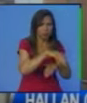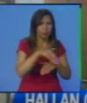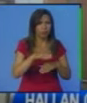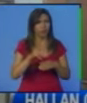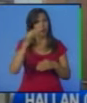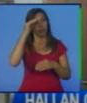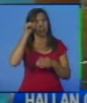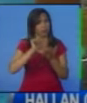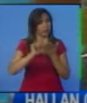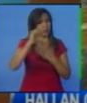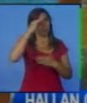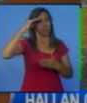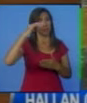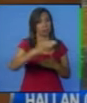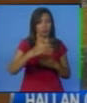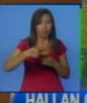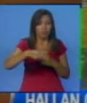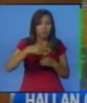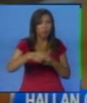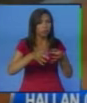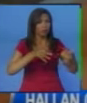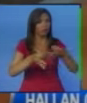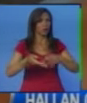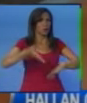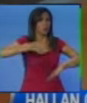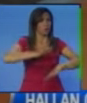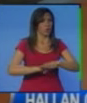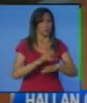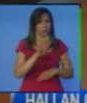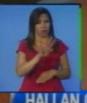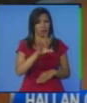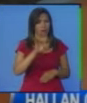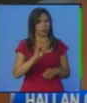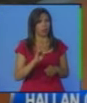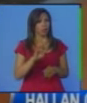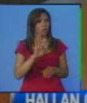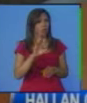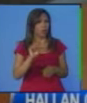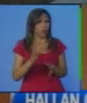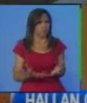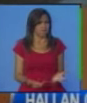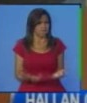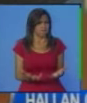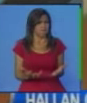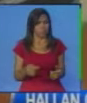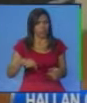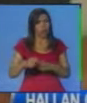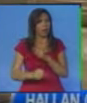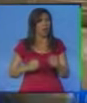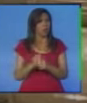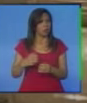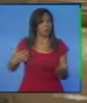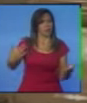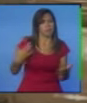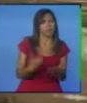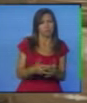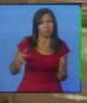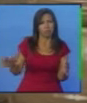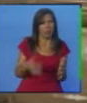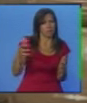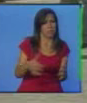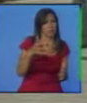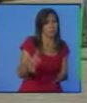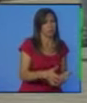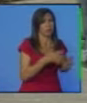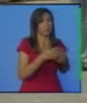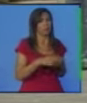en las próximas horas se va a pronunciar sobre las ahora 27 toneladas de droga incautadas en lo que va del 2014. Los procesados laboraban